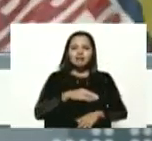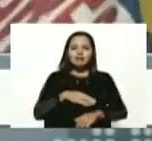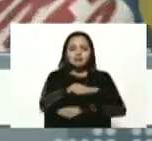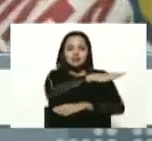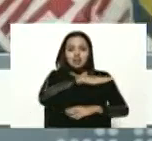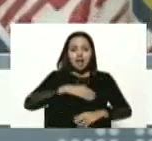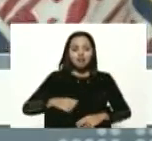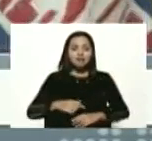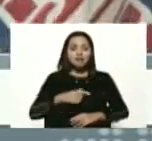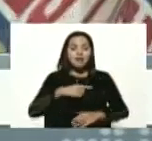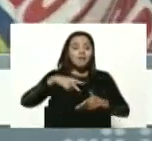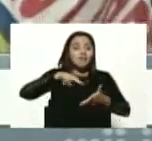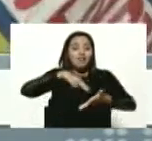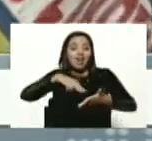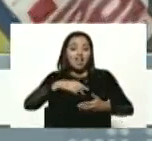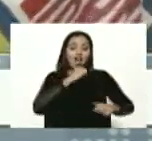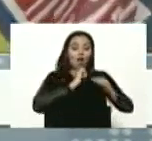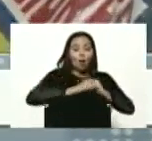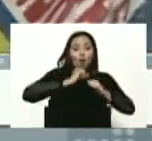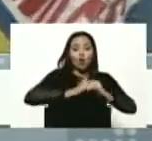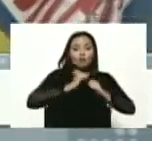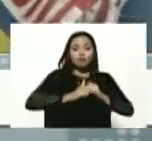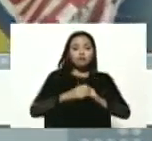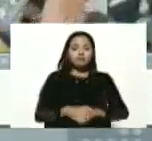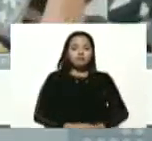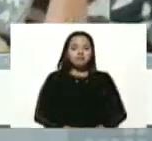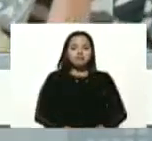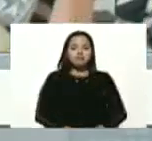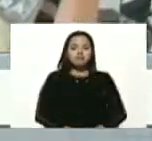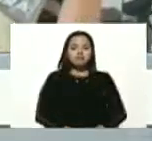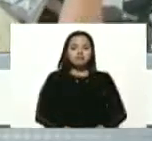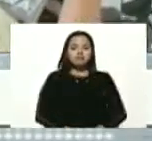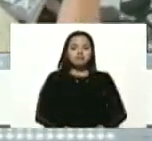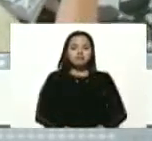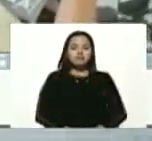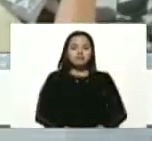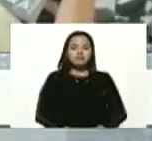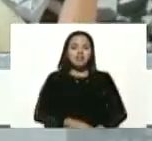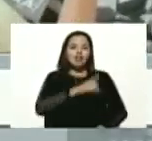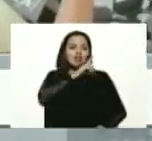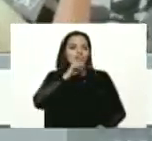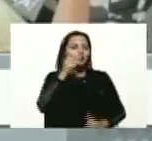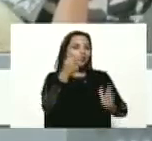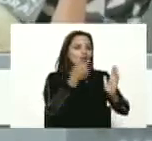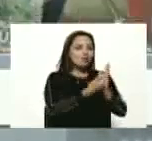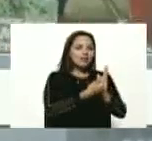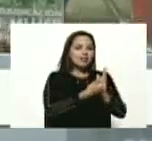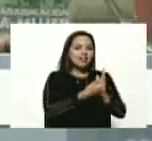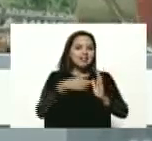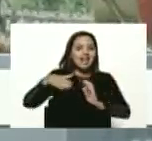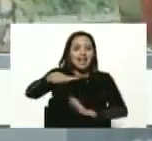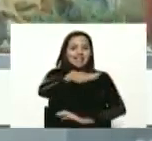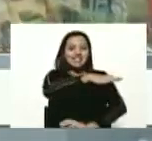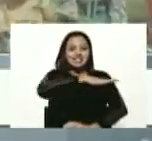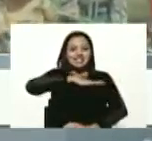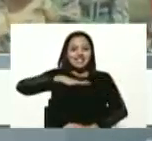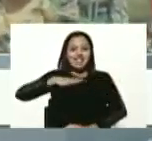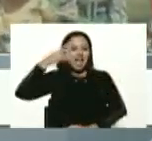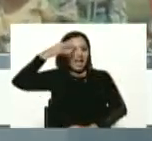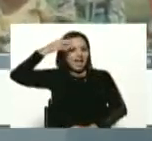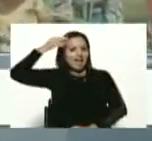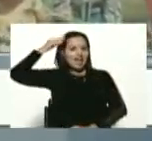baila joropo como nadie. La llaman la llanera